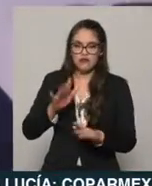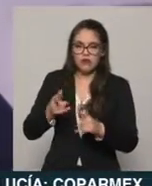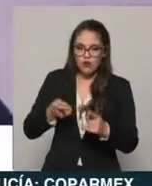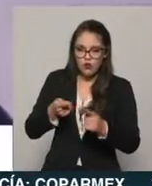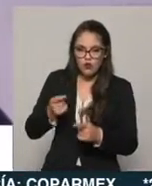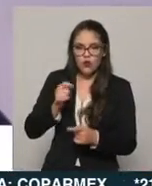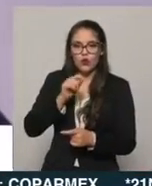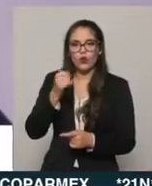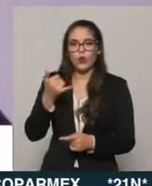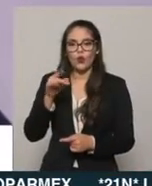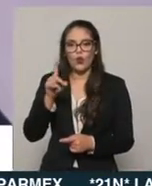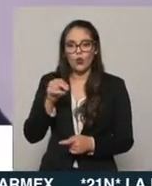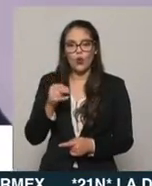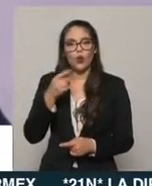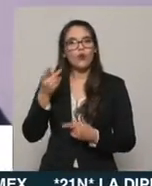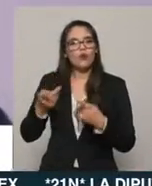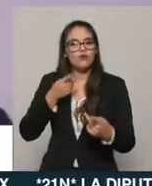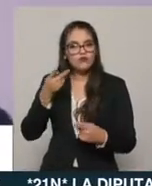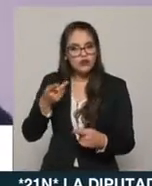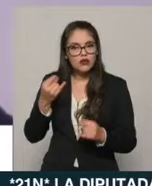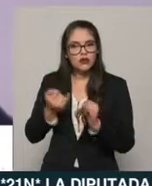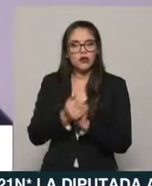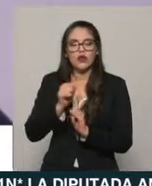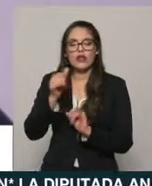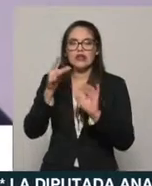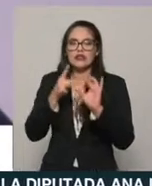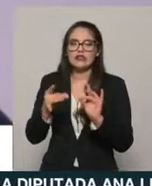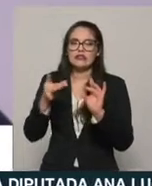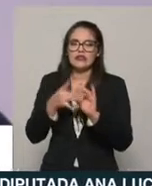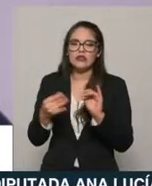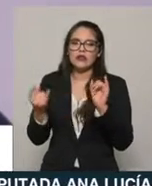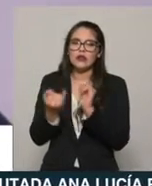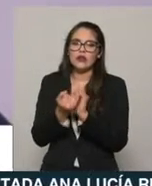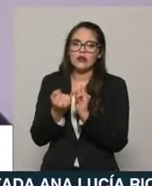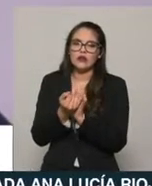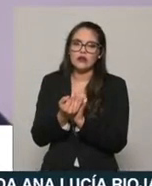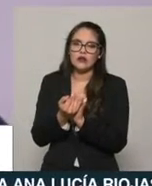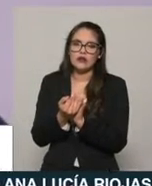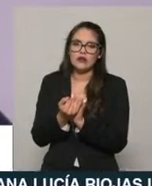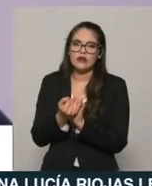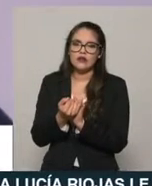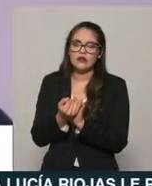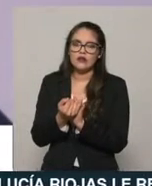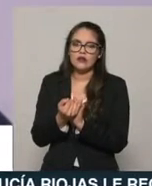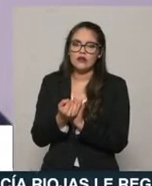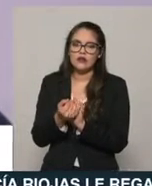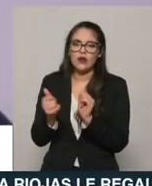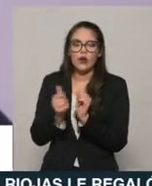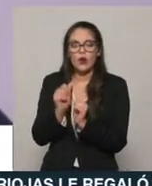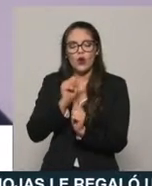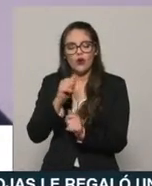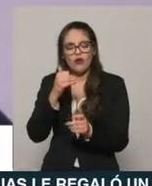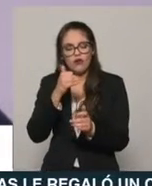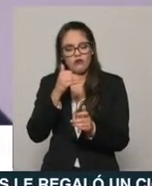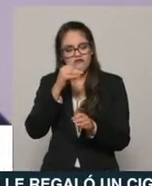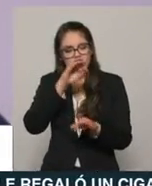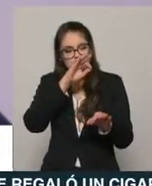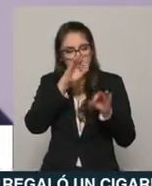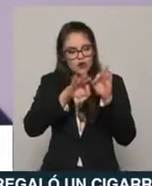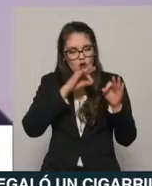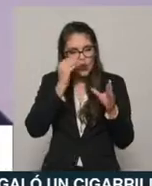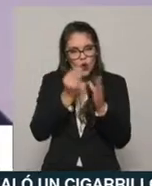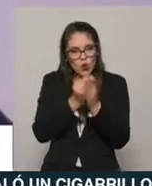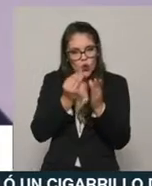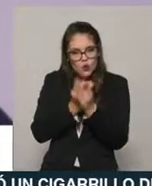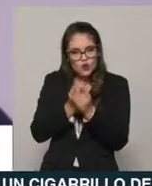judo verbal, se les está explicando también a través de talleres